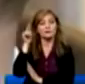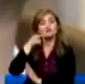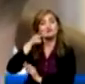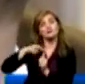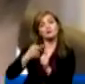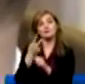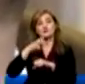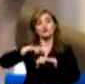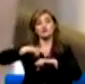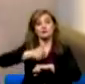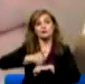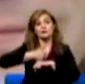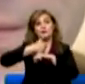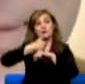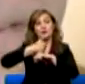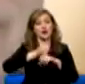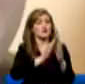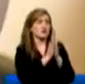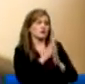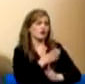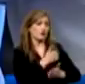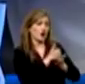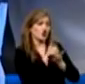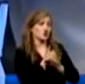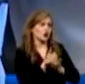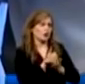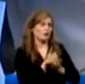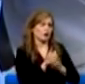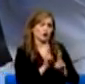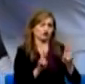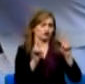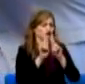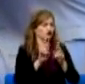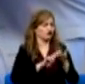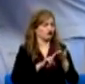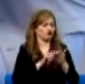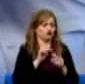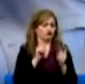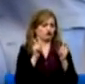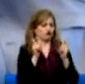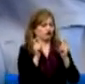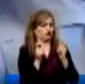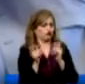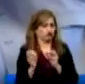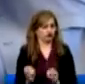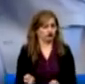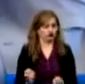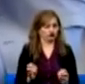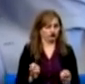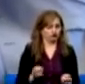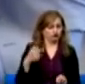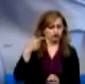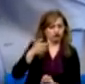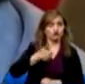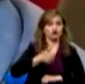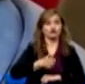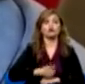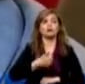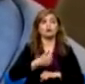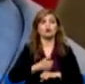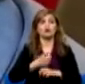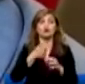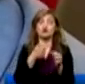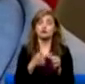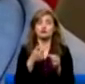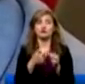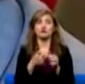primera vez que una autoridad saliente solicita ayuda al PNUD para una transición ordenada que le permita a la próxima autoridad